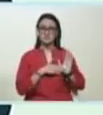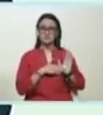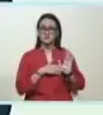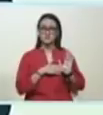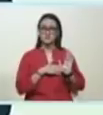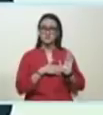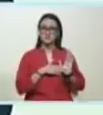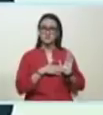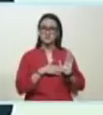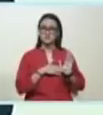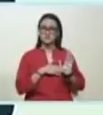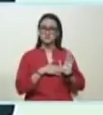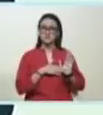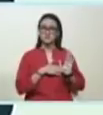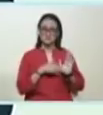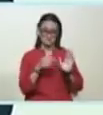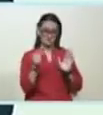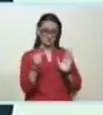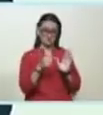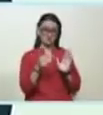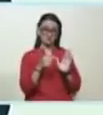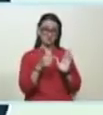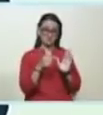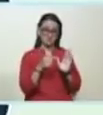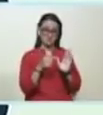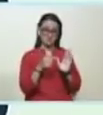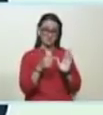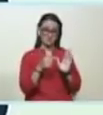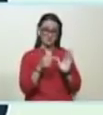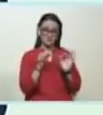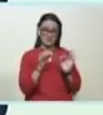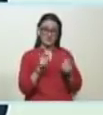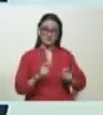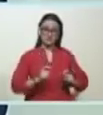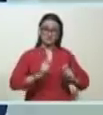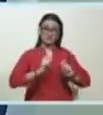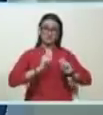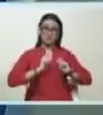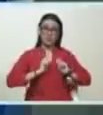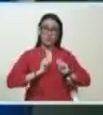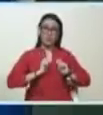que me declara por voluntad democrática,